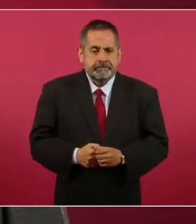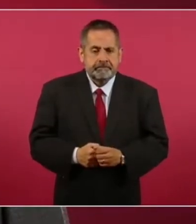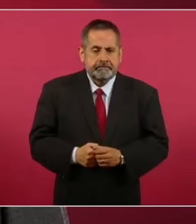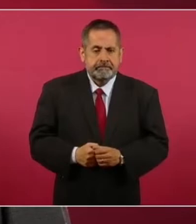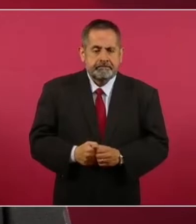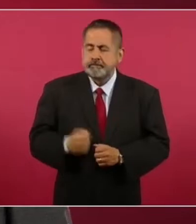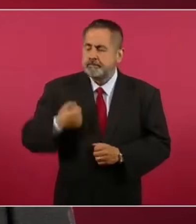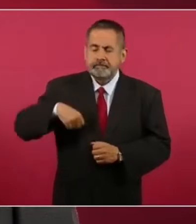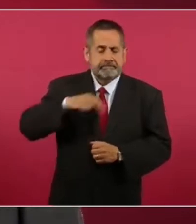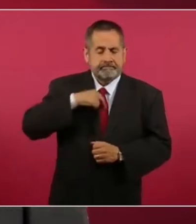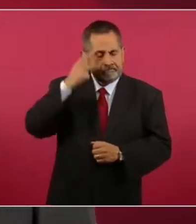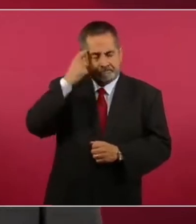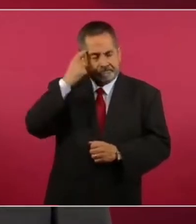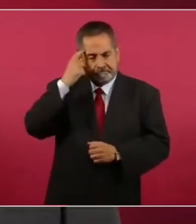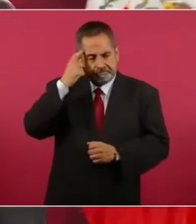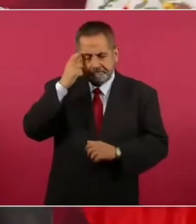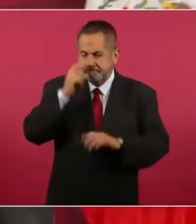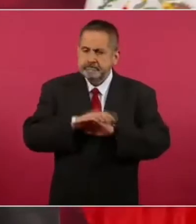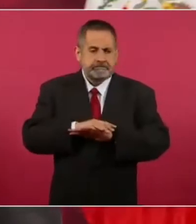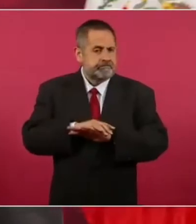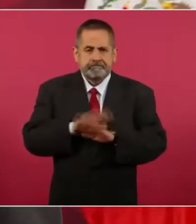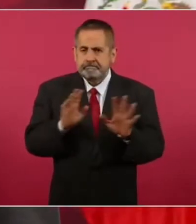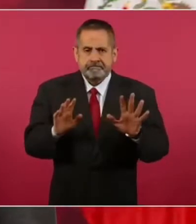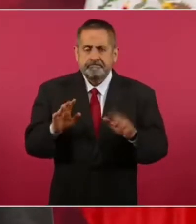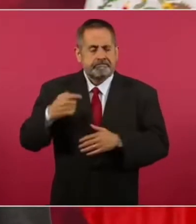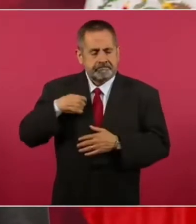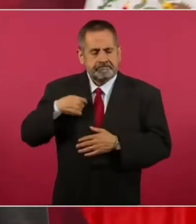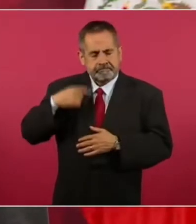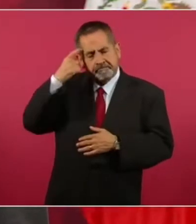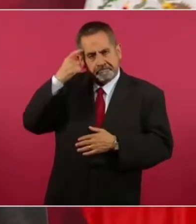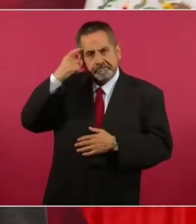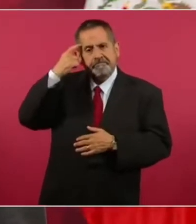Y nosotros sí creemos